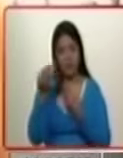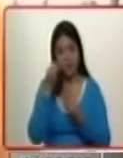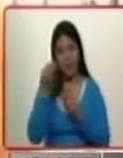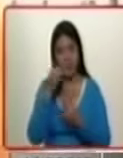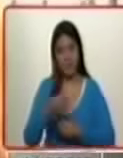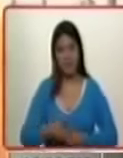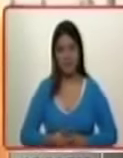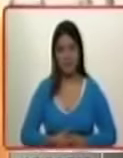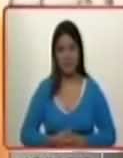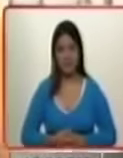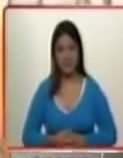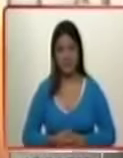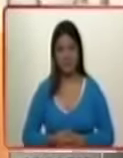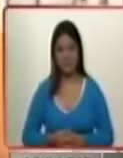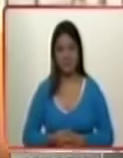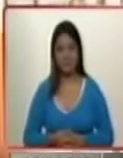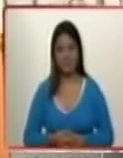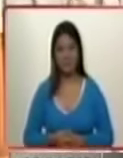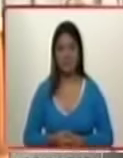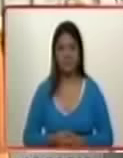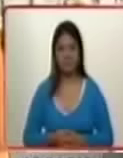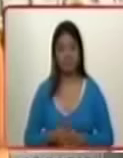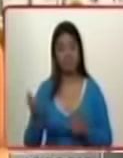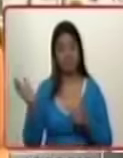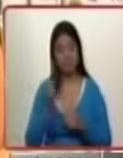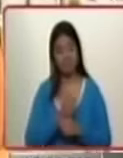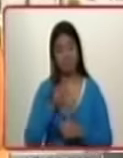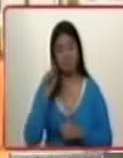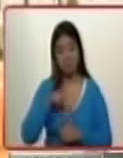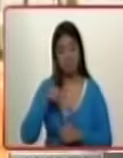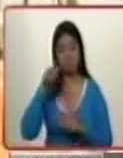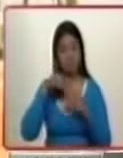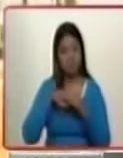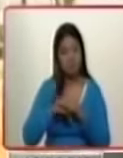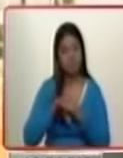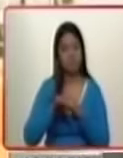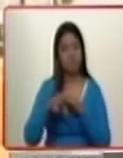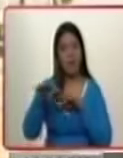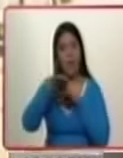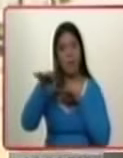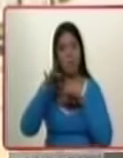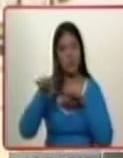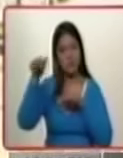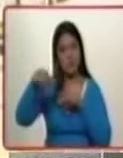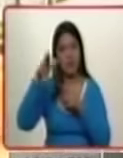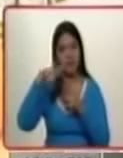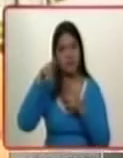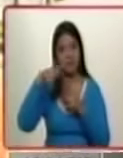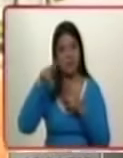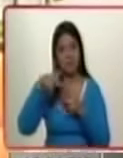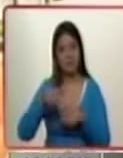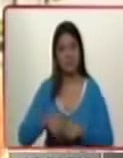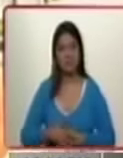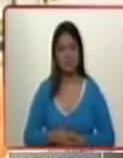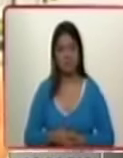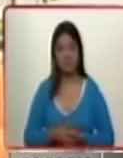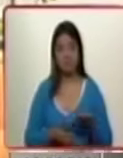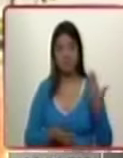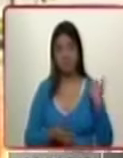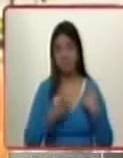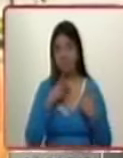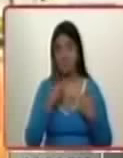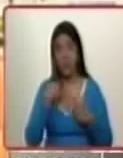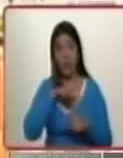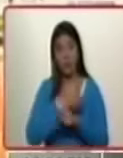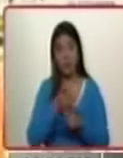de primera necesidad y alimentos que se encontraron en un depósito del municipio Cárdenas, un depósito que, como decíamos al principio, está solamente